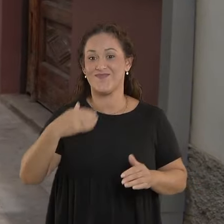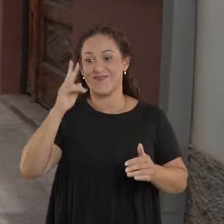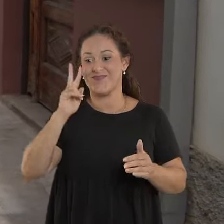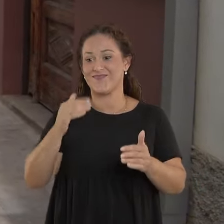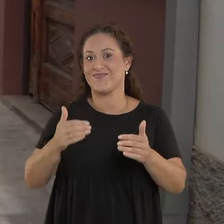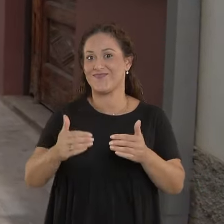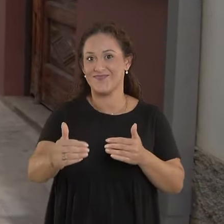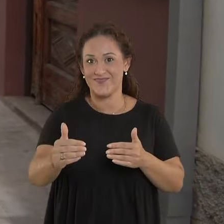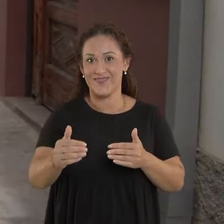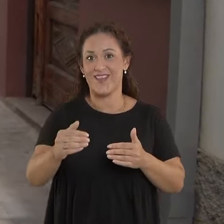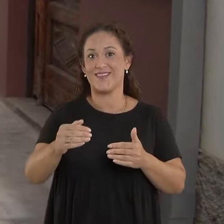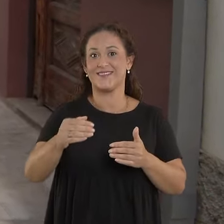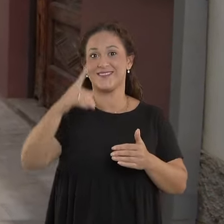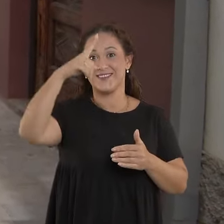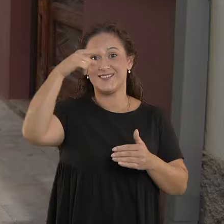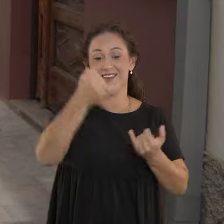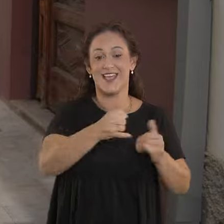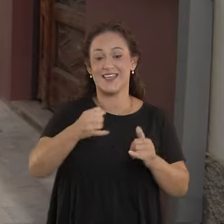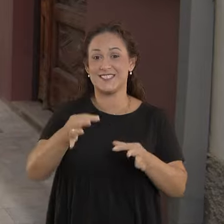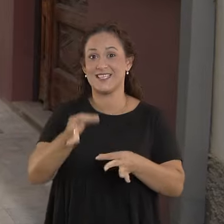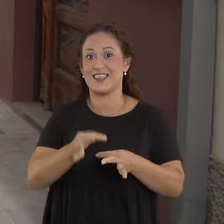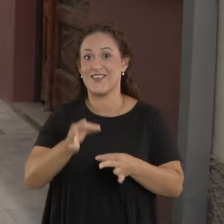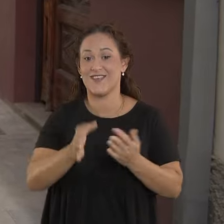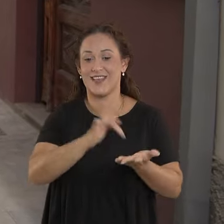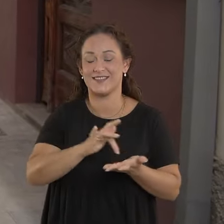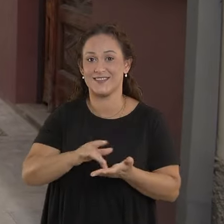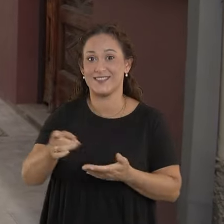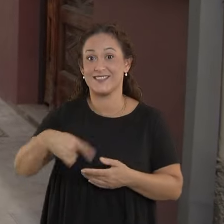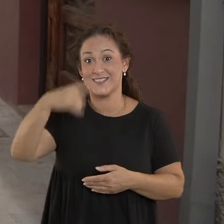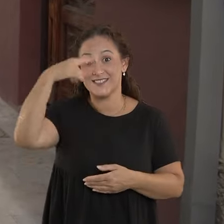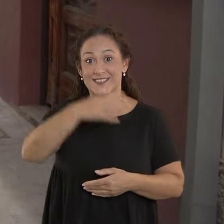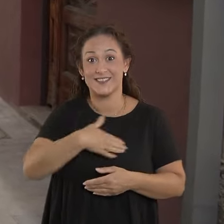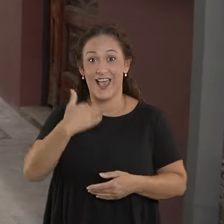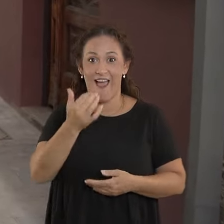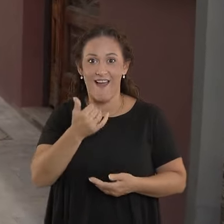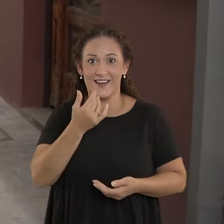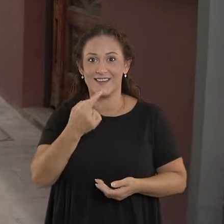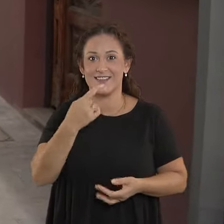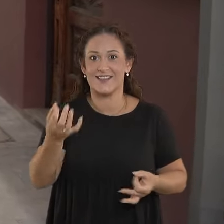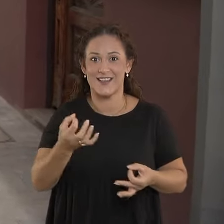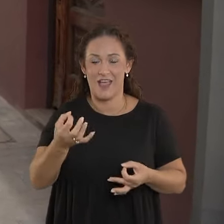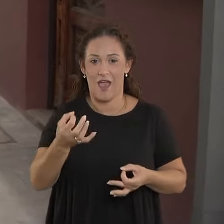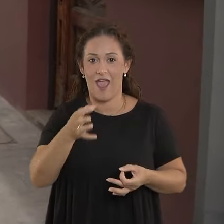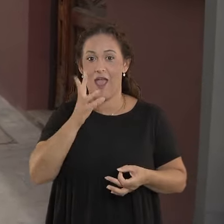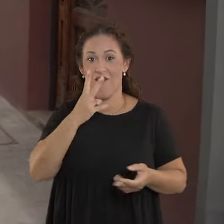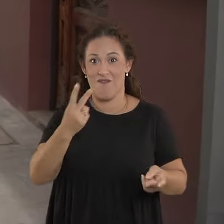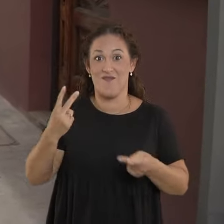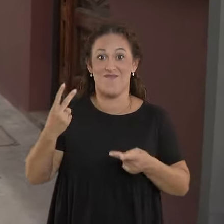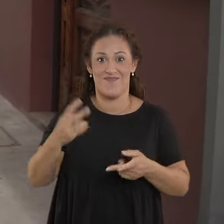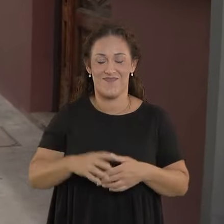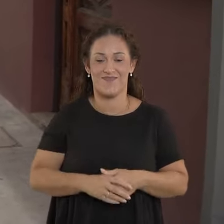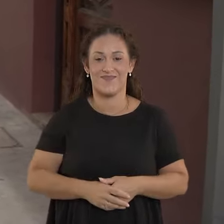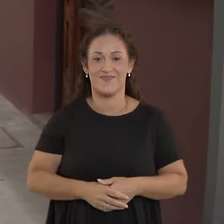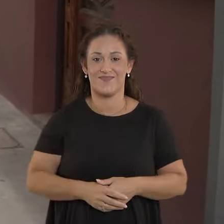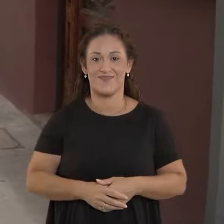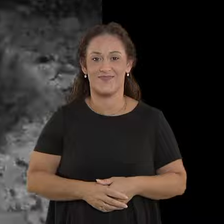mirada puesta en la cantidad de eventos culturales que vienen en septiembre. ¿Quieren conocer algo? Pues saben lo que les digo, que para muestra un botón.